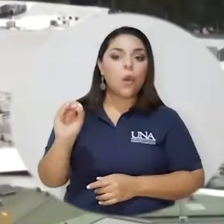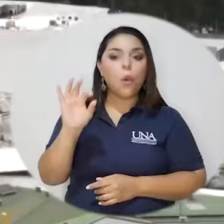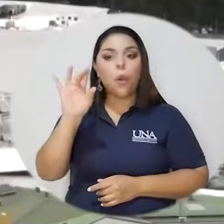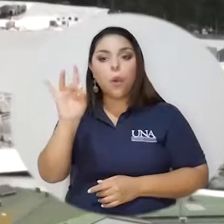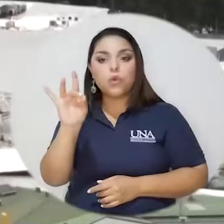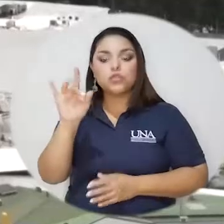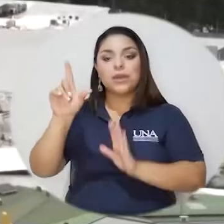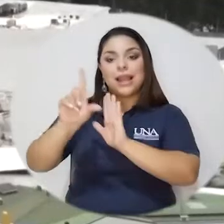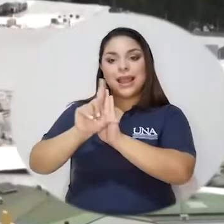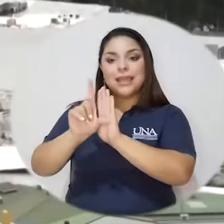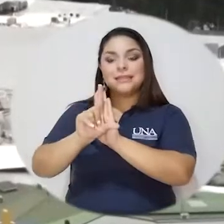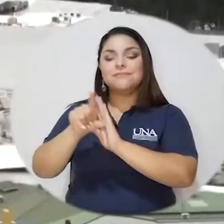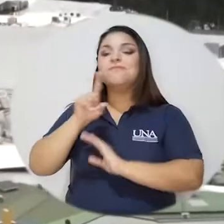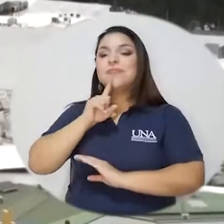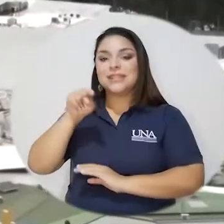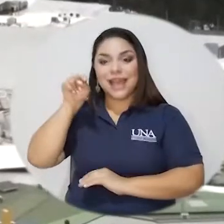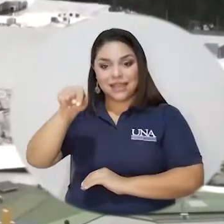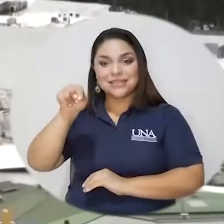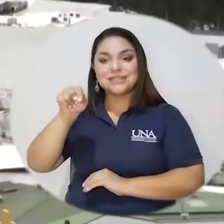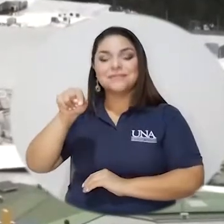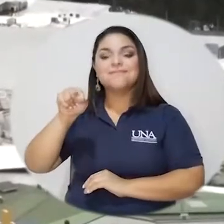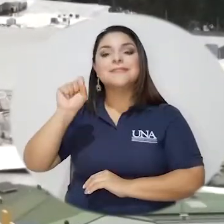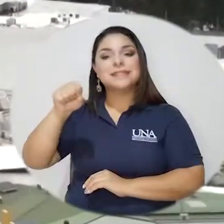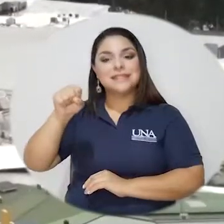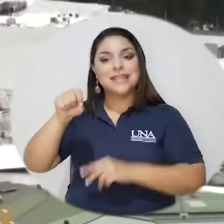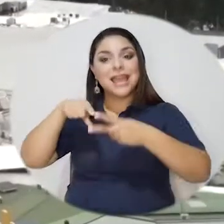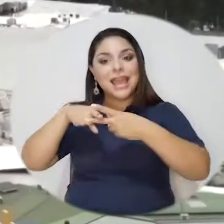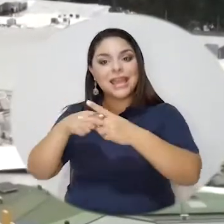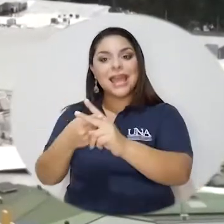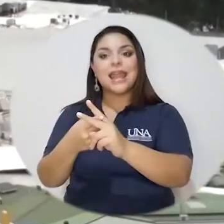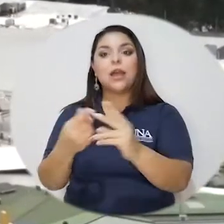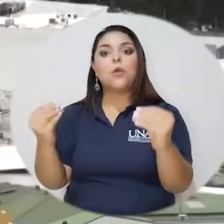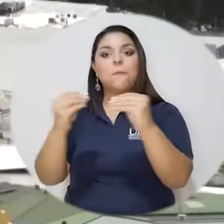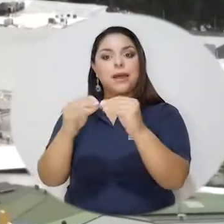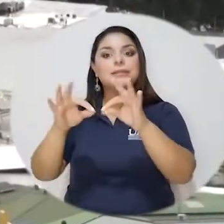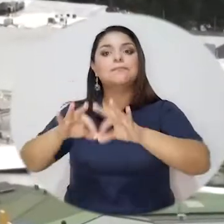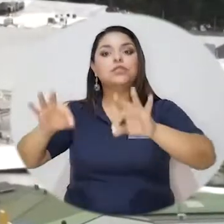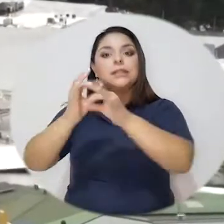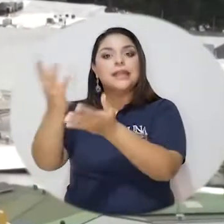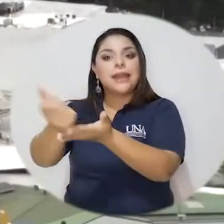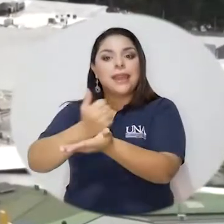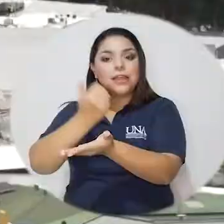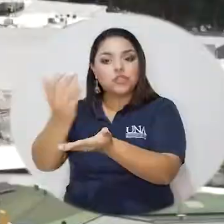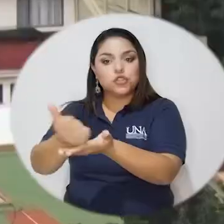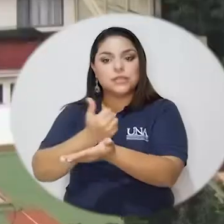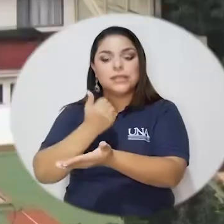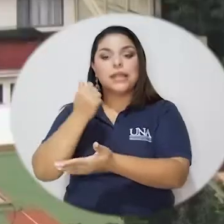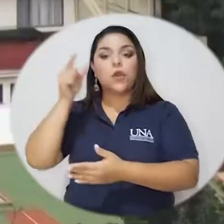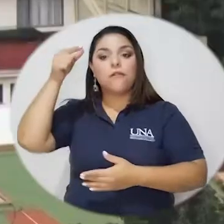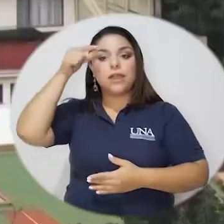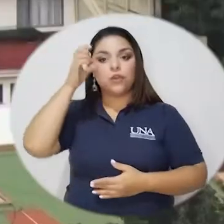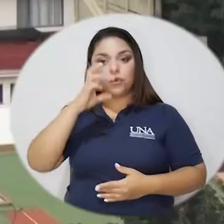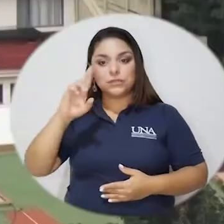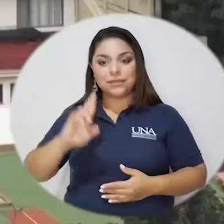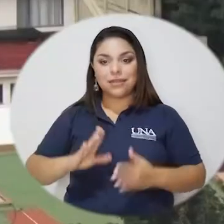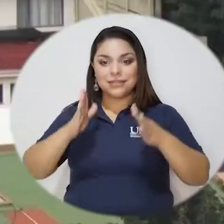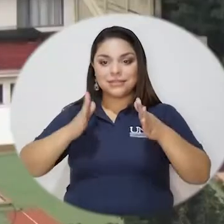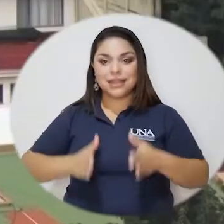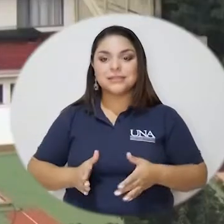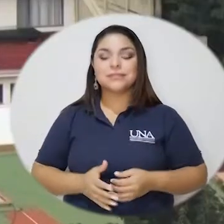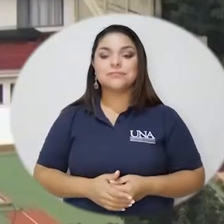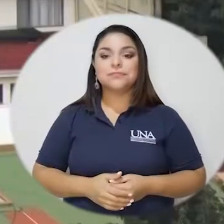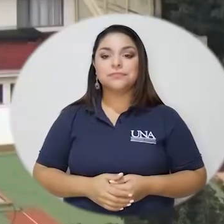solamente unas 7 o 8 leyes son las que generan realmente el grueso de los ingresos del